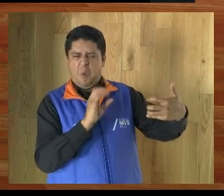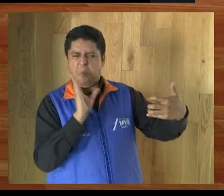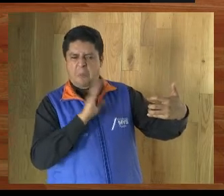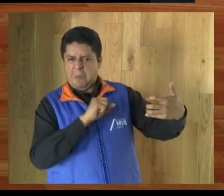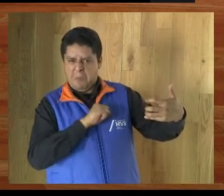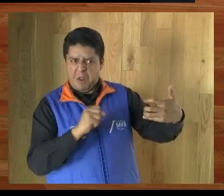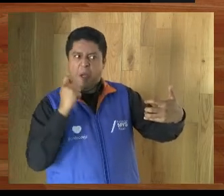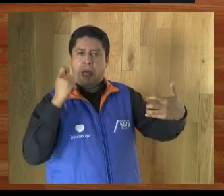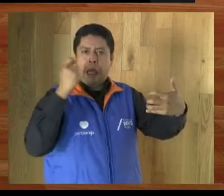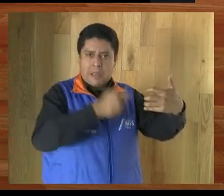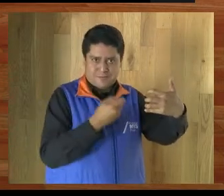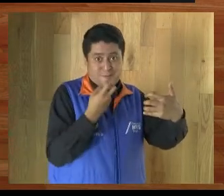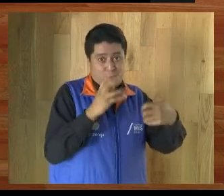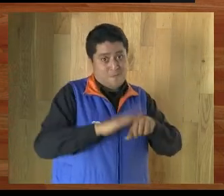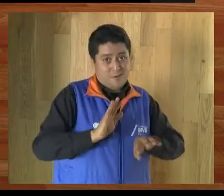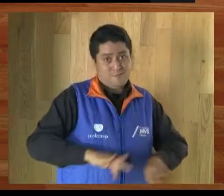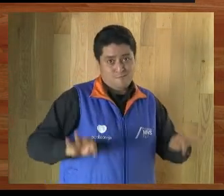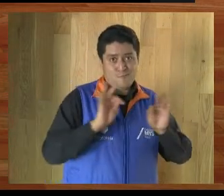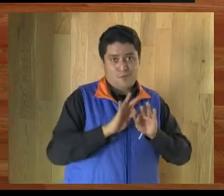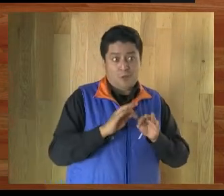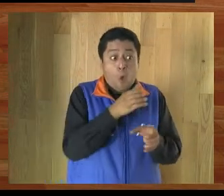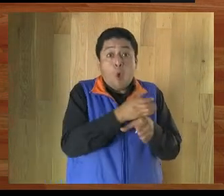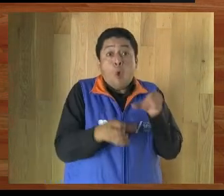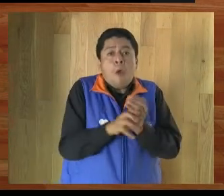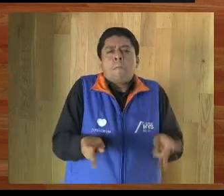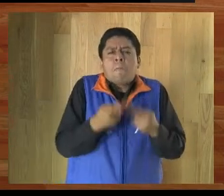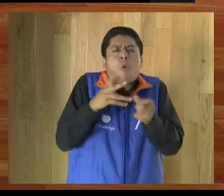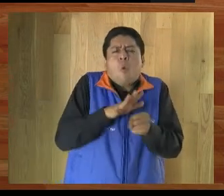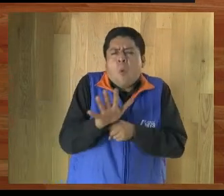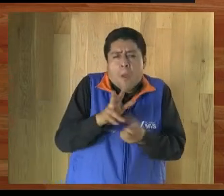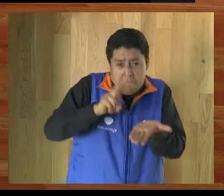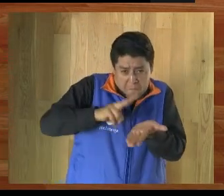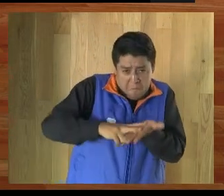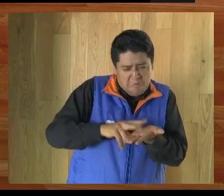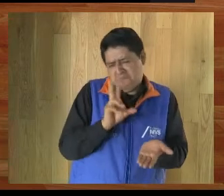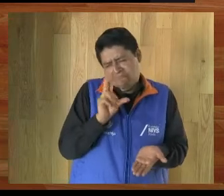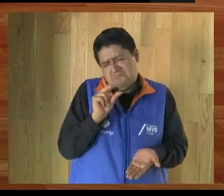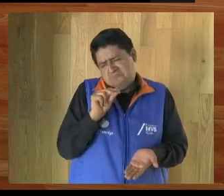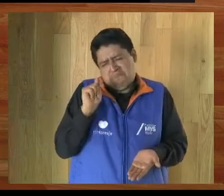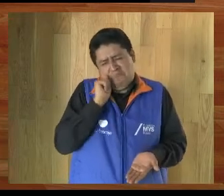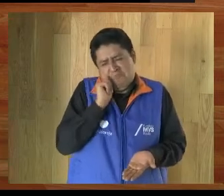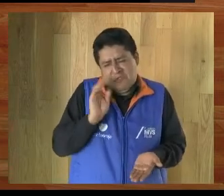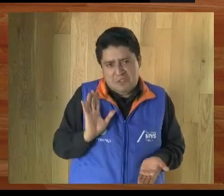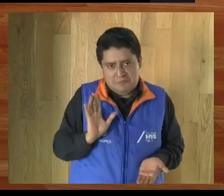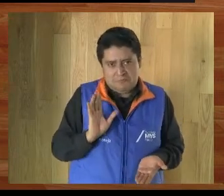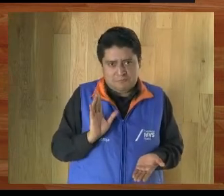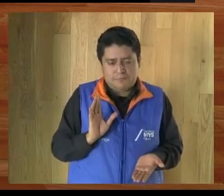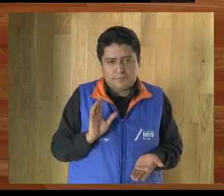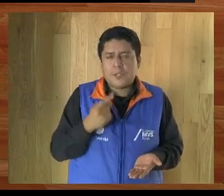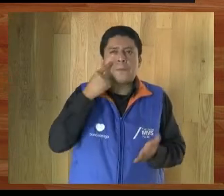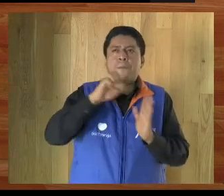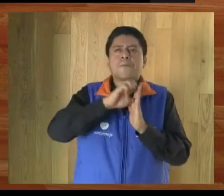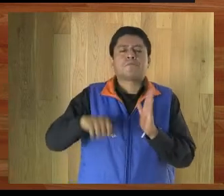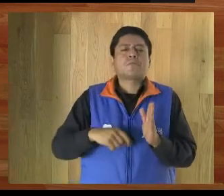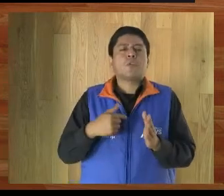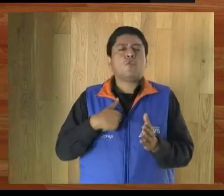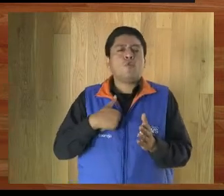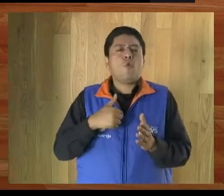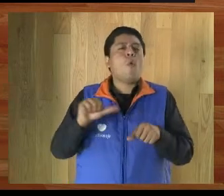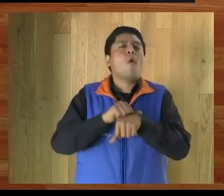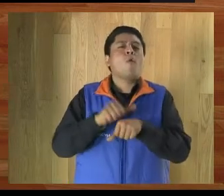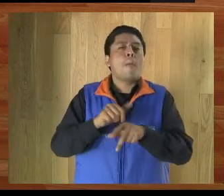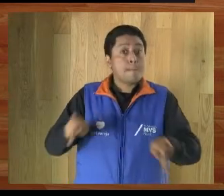sabemos que es distinto el sector, porque no es lo mismo si yo vendo, por ejemplo, carros, como decía